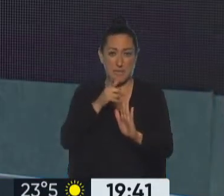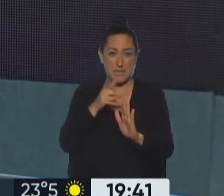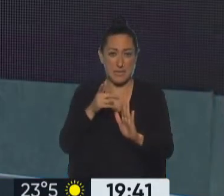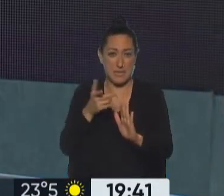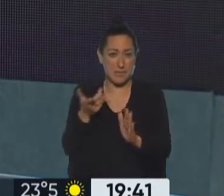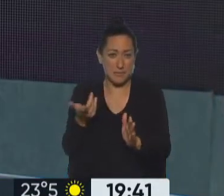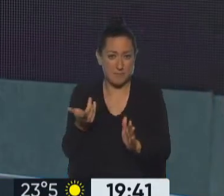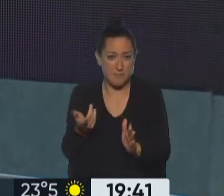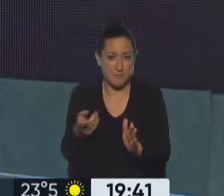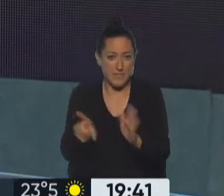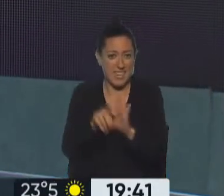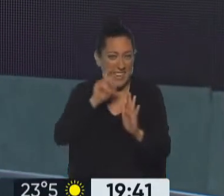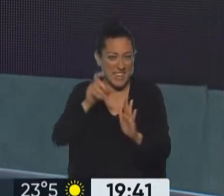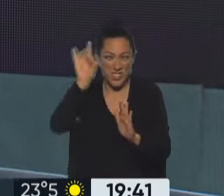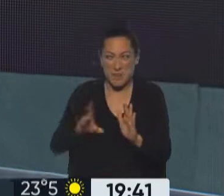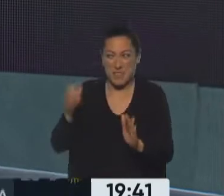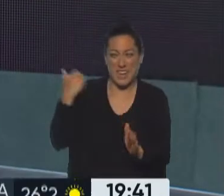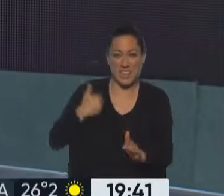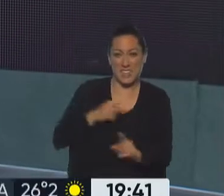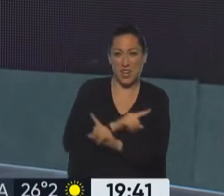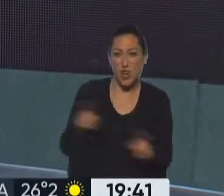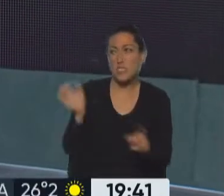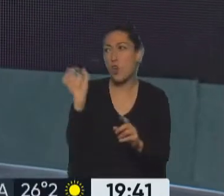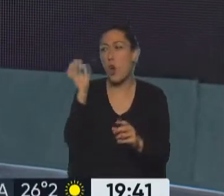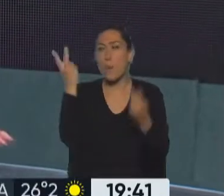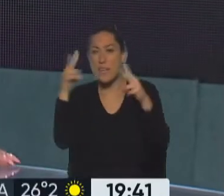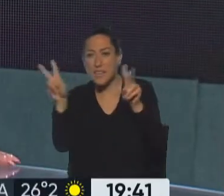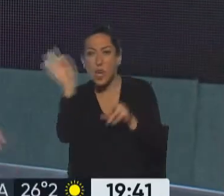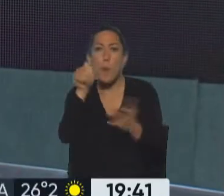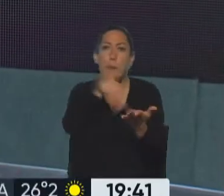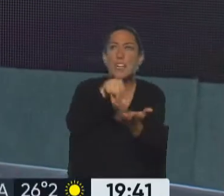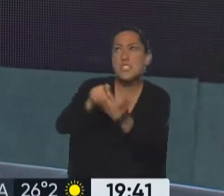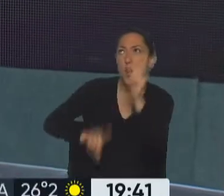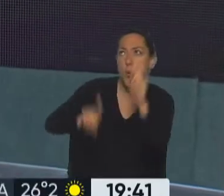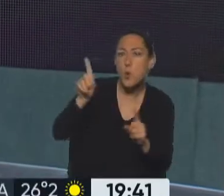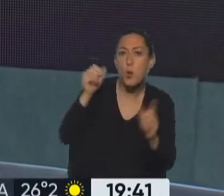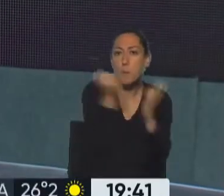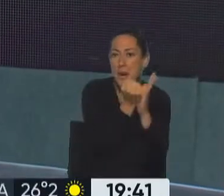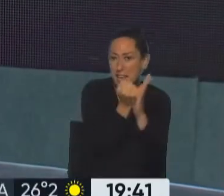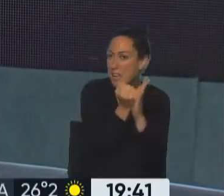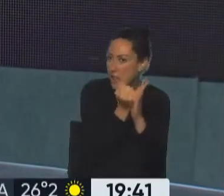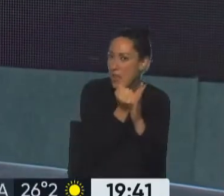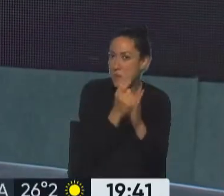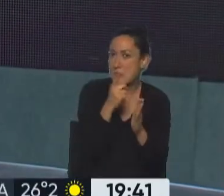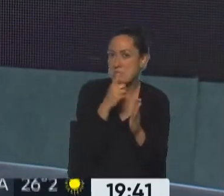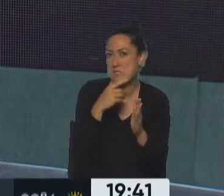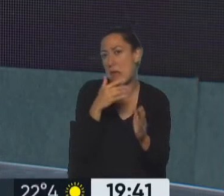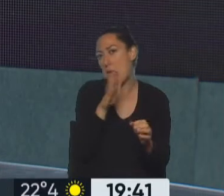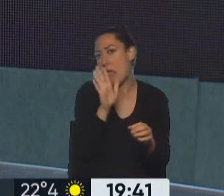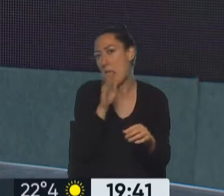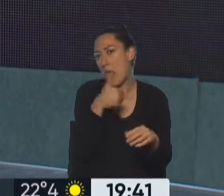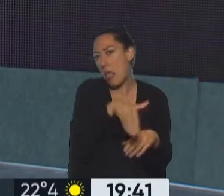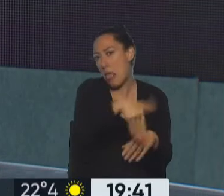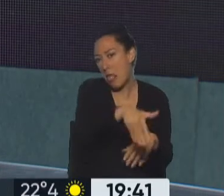por el solo hecho de no ser argentino o de ser migrante o de ser de un determinado país que también hay como una mirada tan peyorativa muchas veces